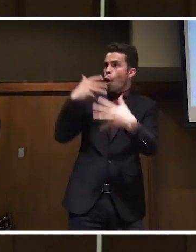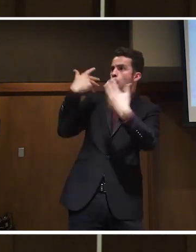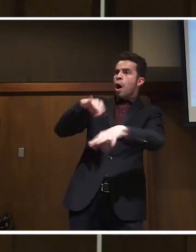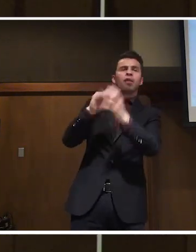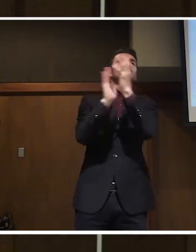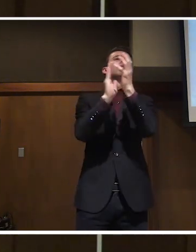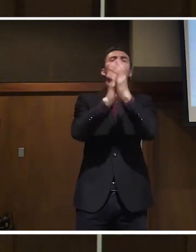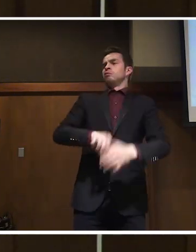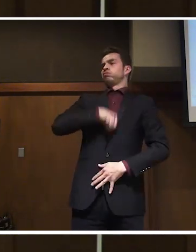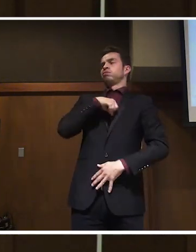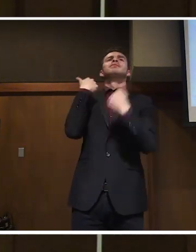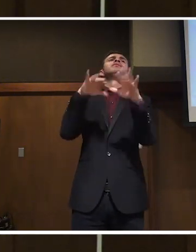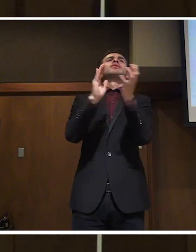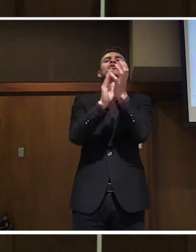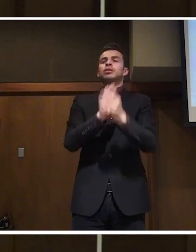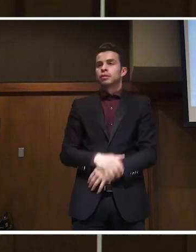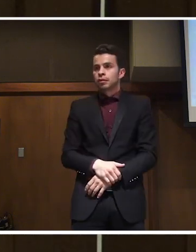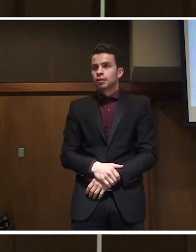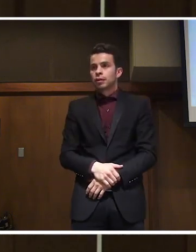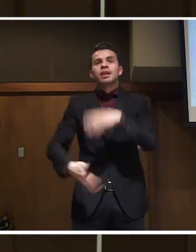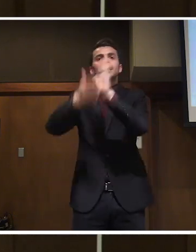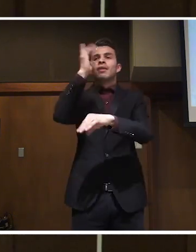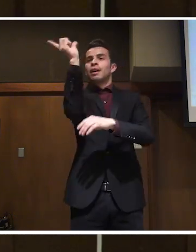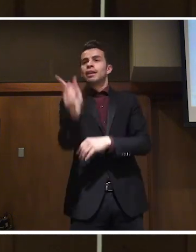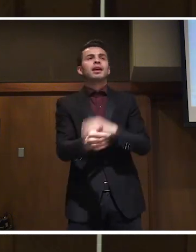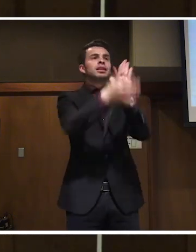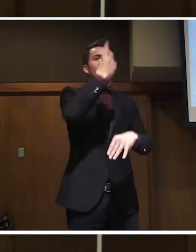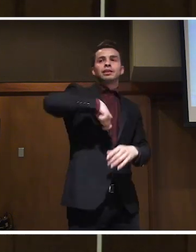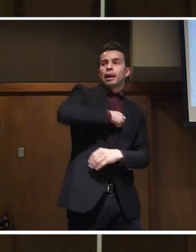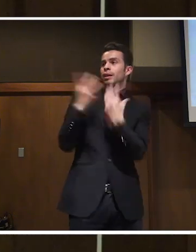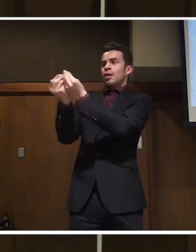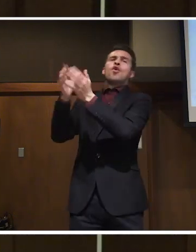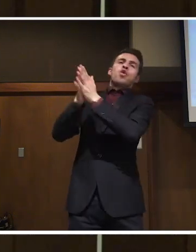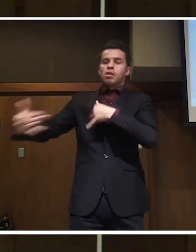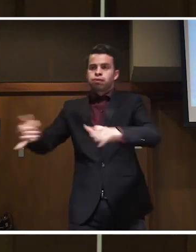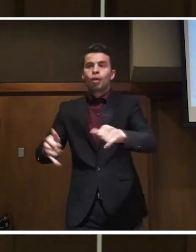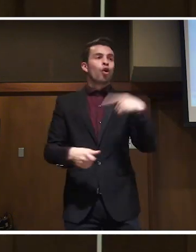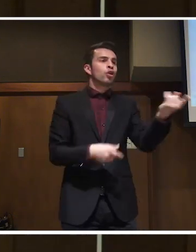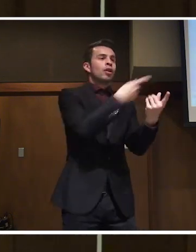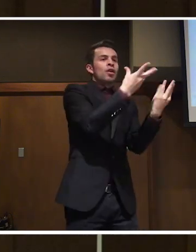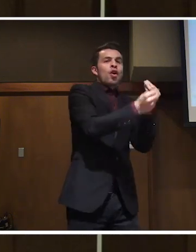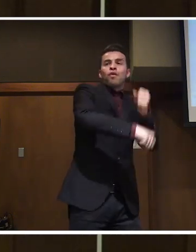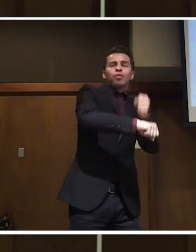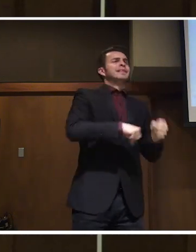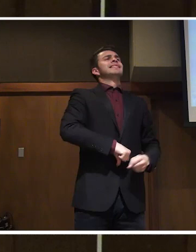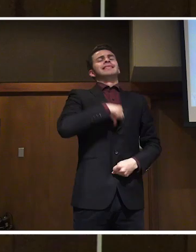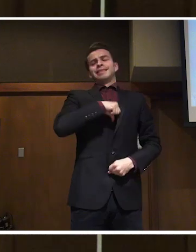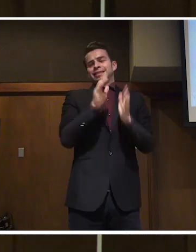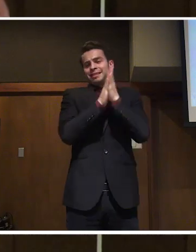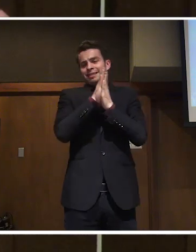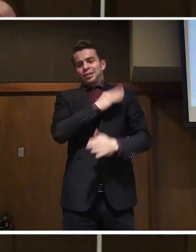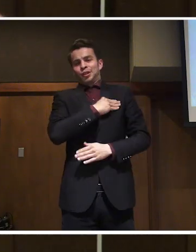Vuelta a España o en la Vuelta a Italia, que unos futbolistas juegan tan bien como los europeos, que